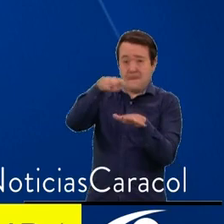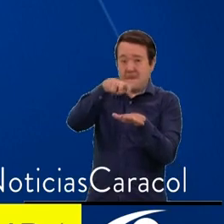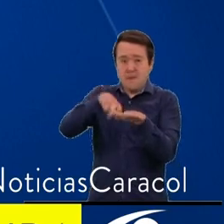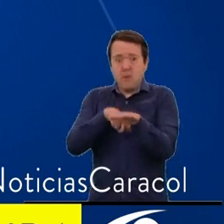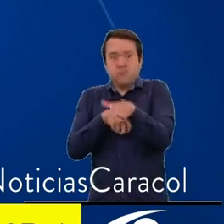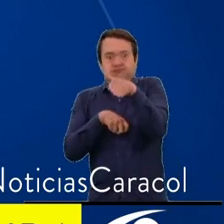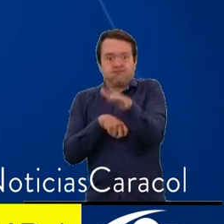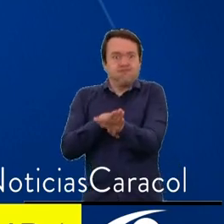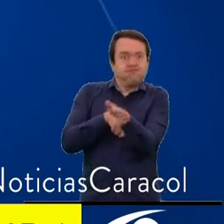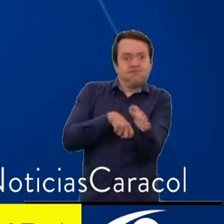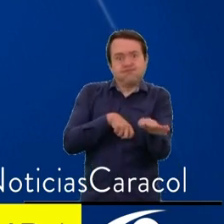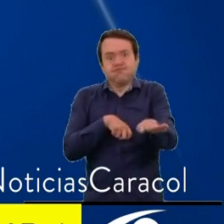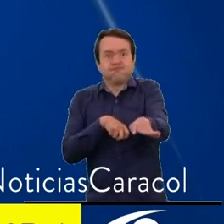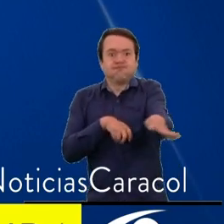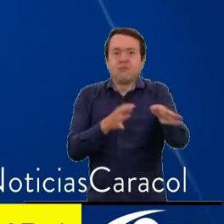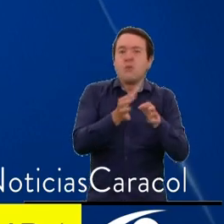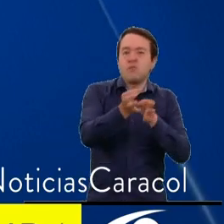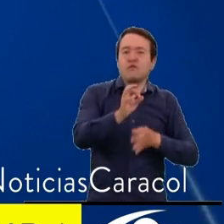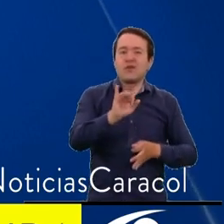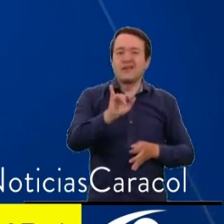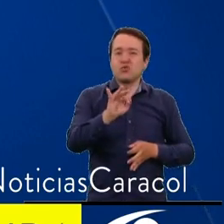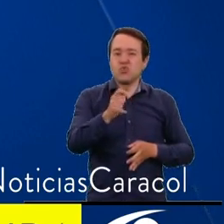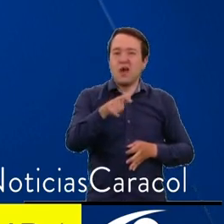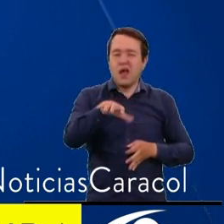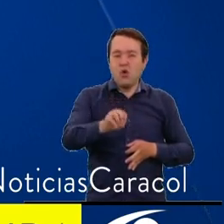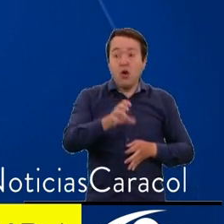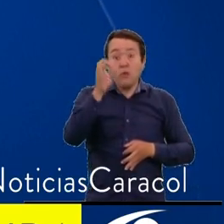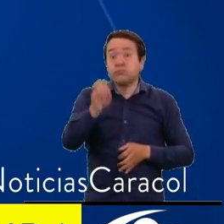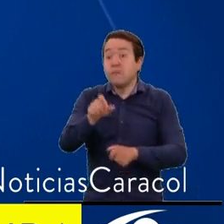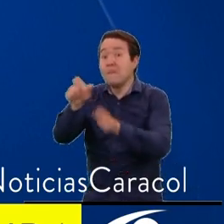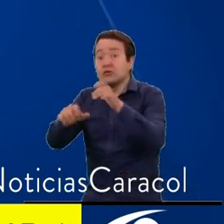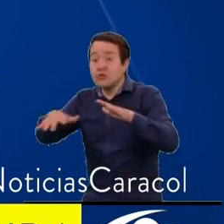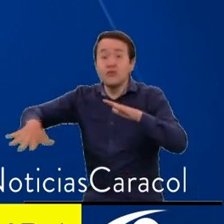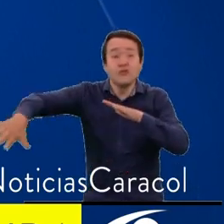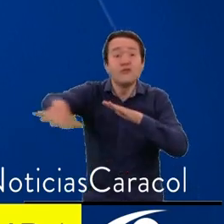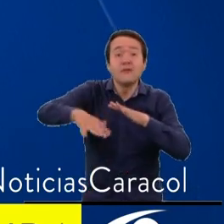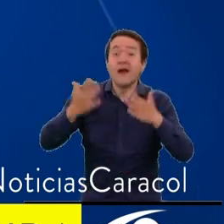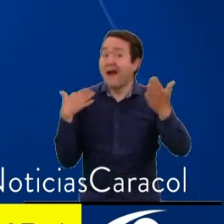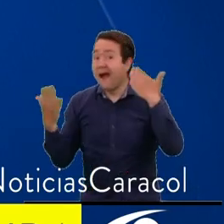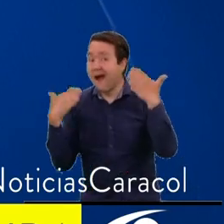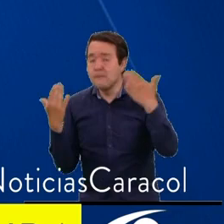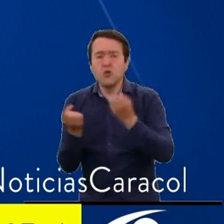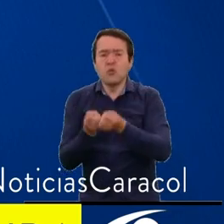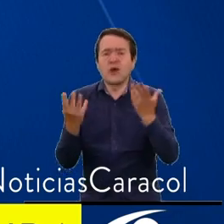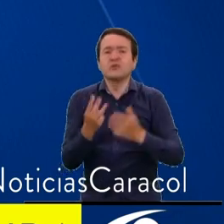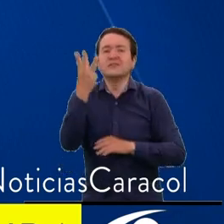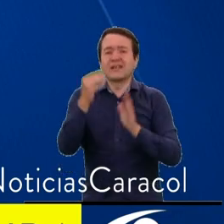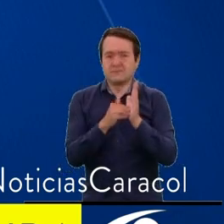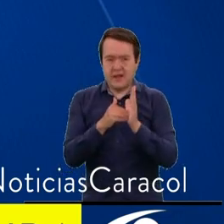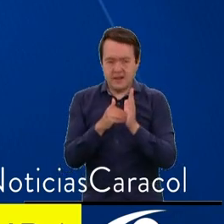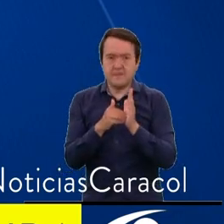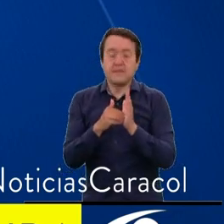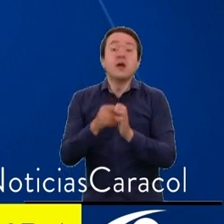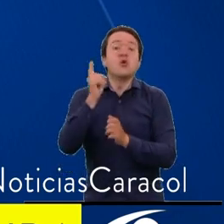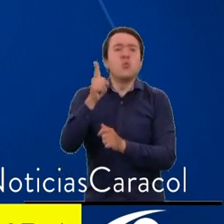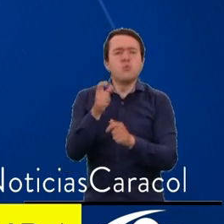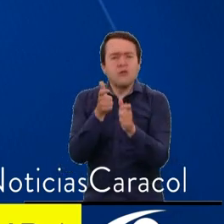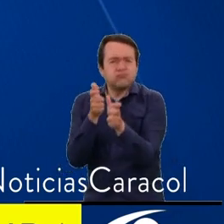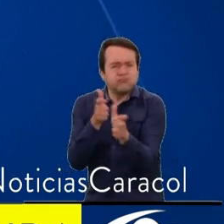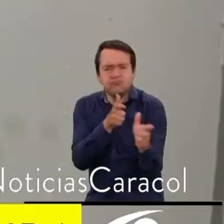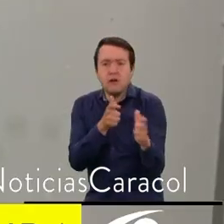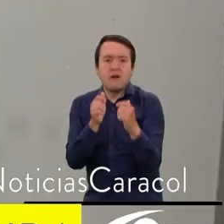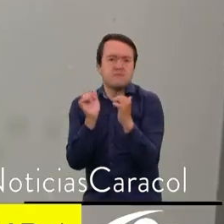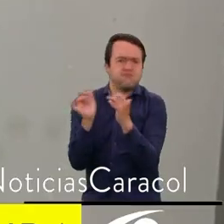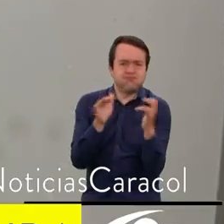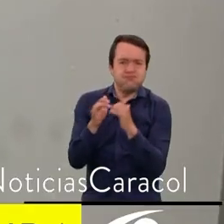urbano de Ituango. Ya son más de 3.000 personas desplazadas por la violencia. Además del desplazamiento, también tenemos las cifras